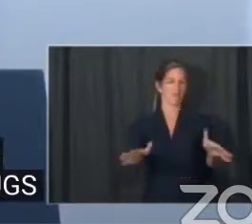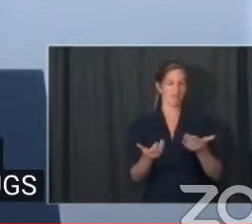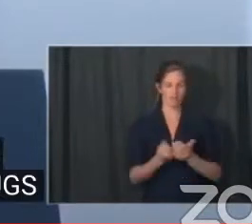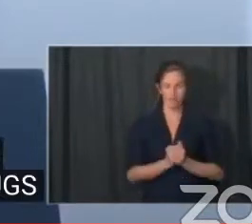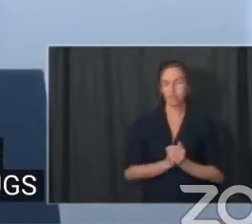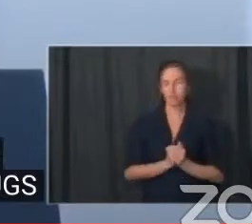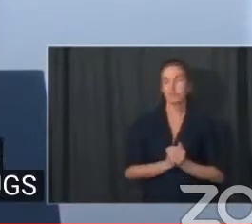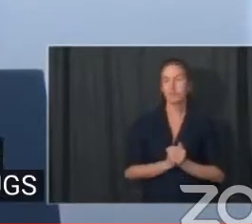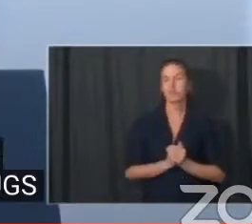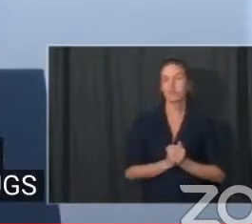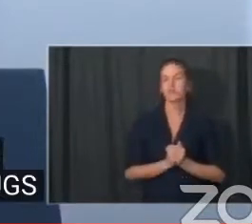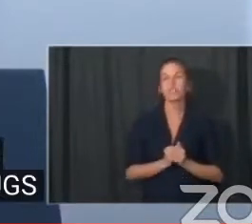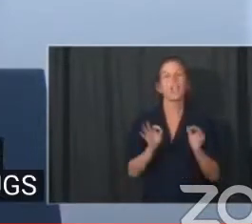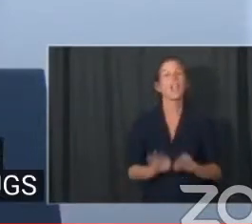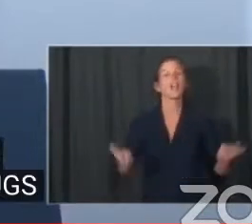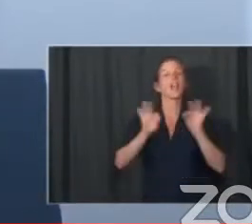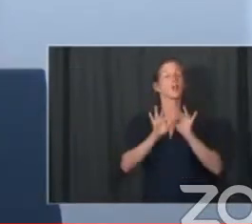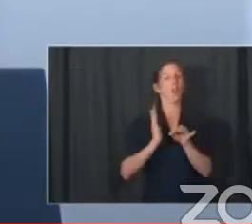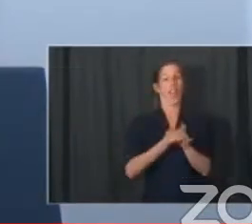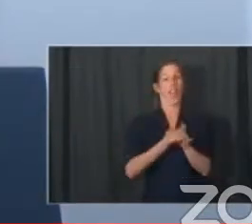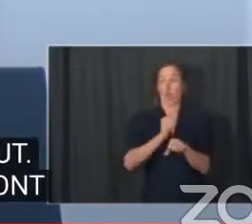Los números, las cifras que hemos